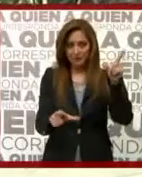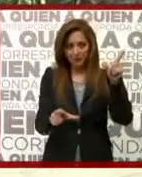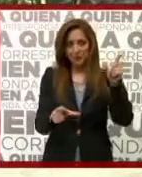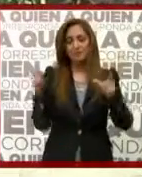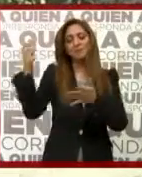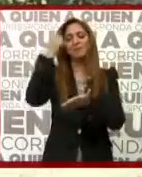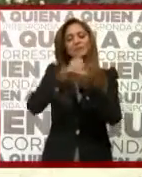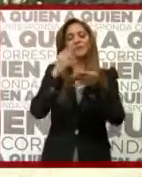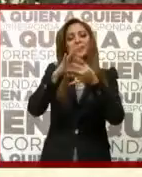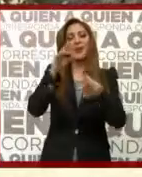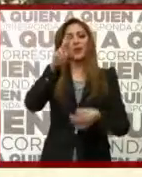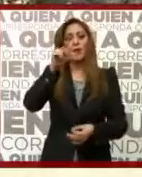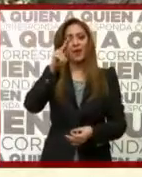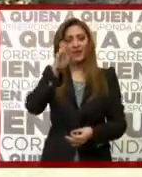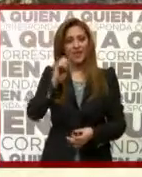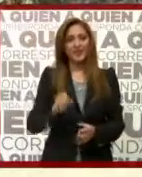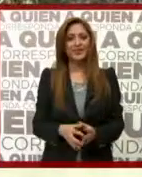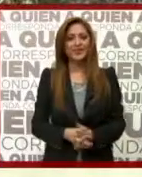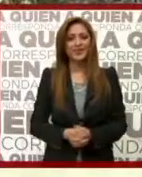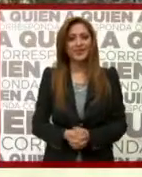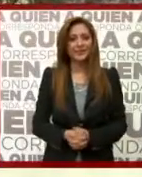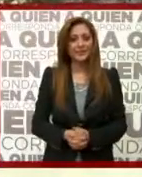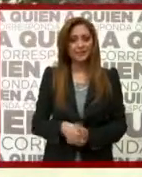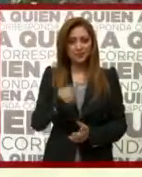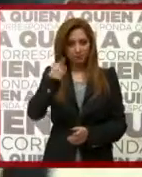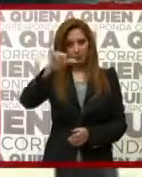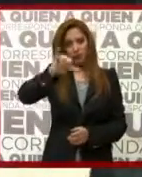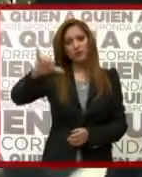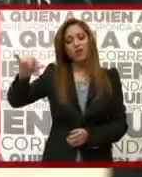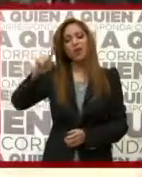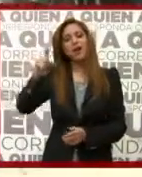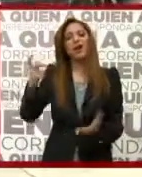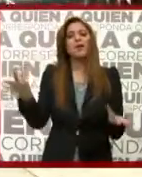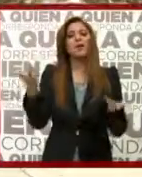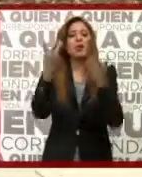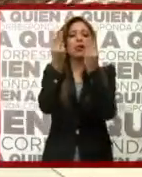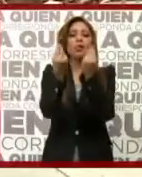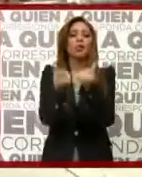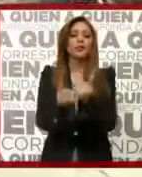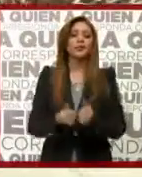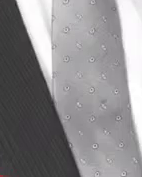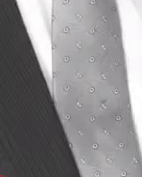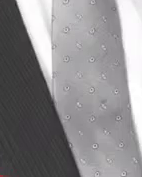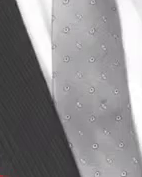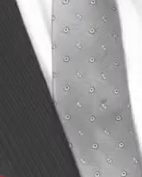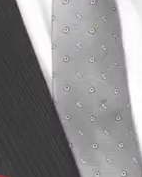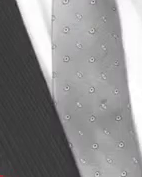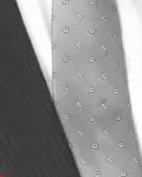República Mexicana para quien corresponda. El Urbanito, mira, acércate, todas bien secas, que están.